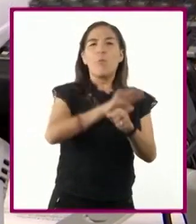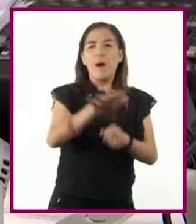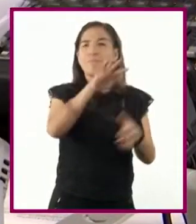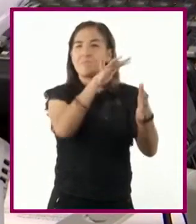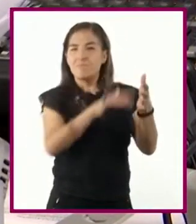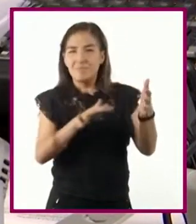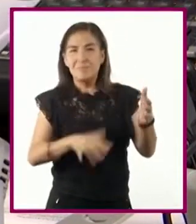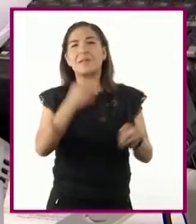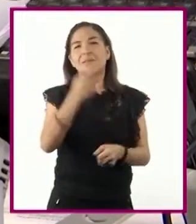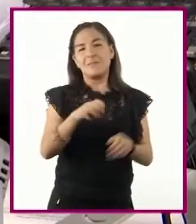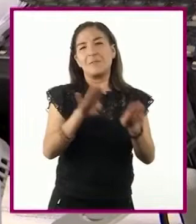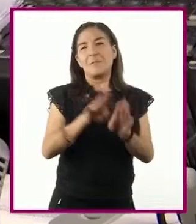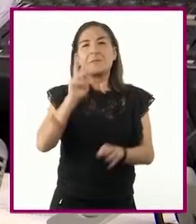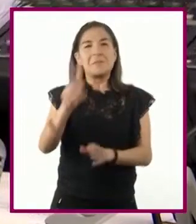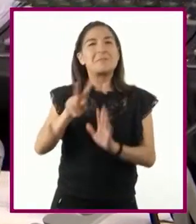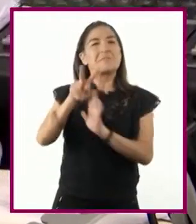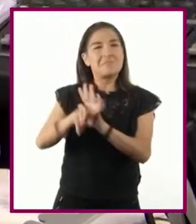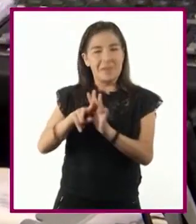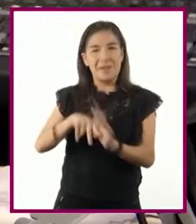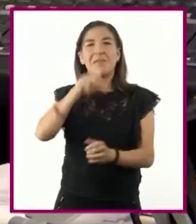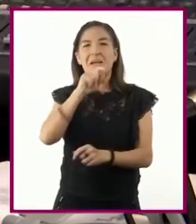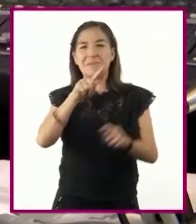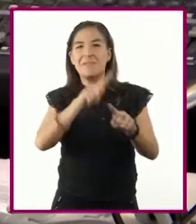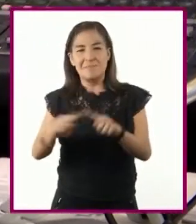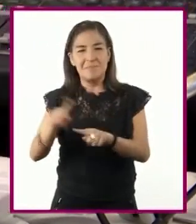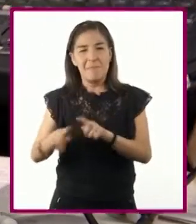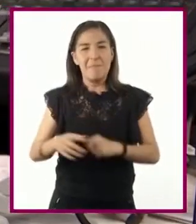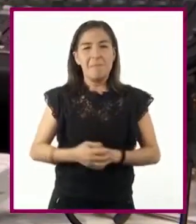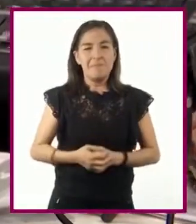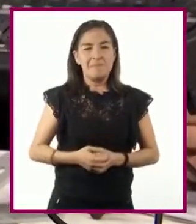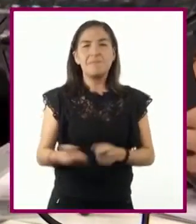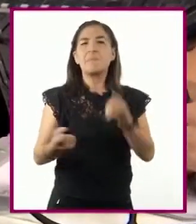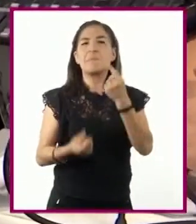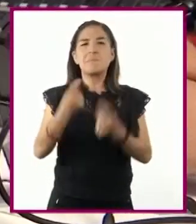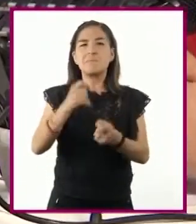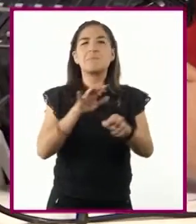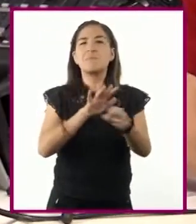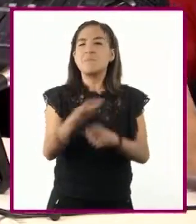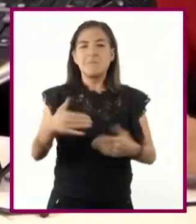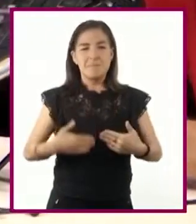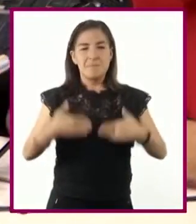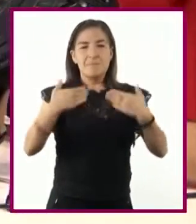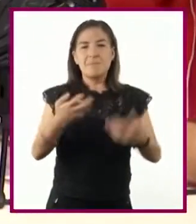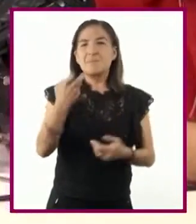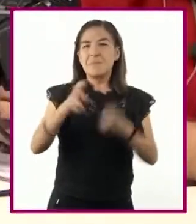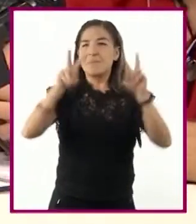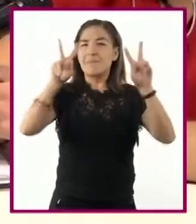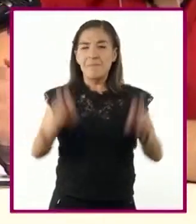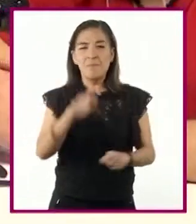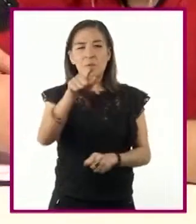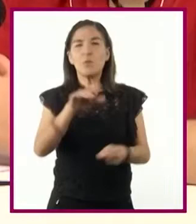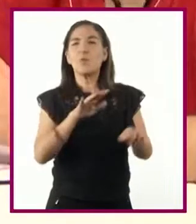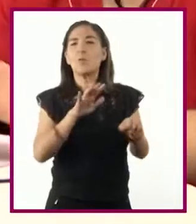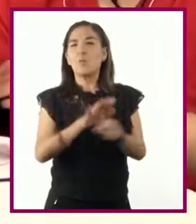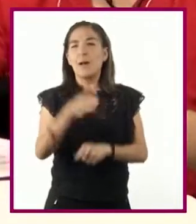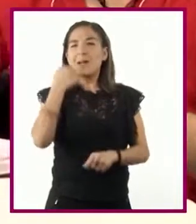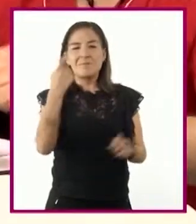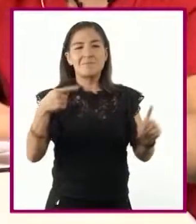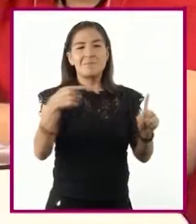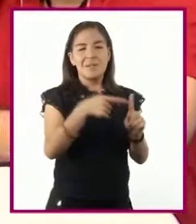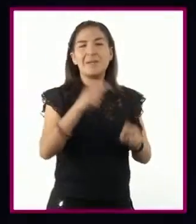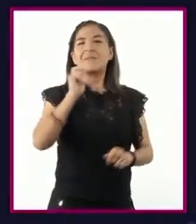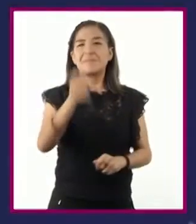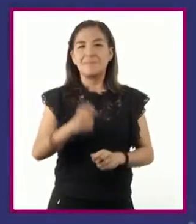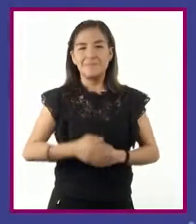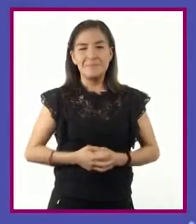de contenidos audiovisuales. Algunas de las plataformas confiables para el tema que quieres desarrollar